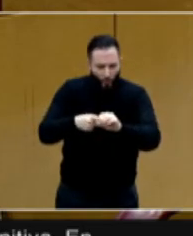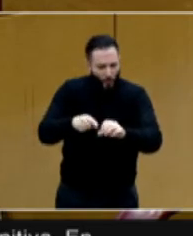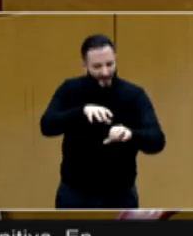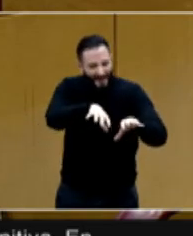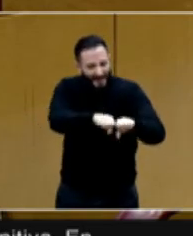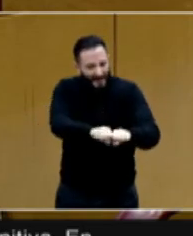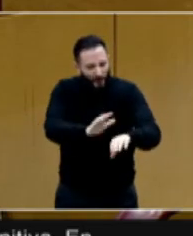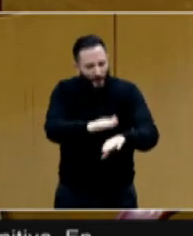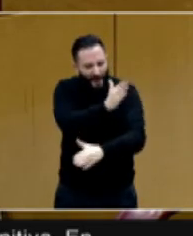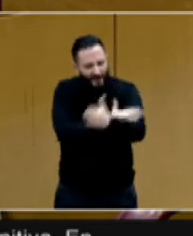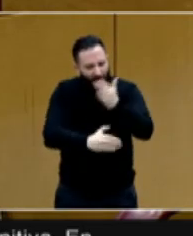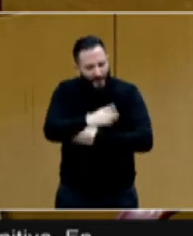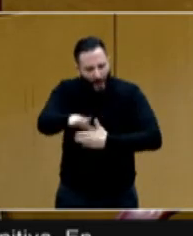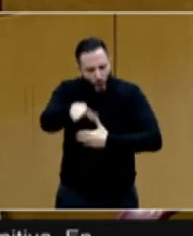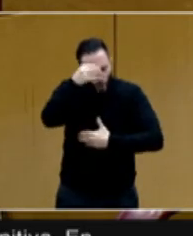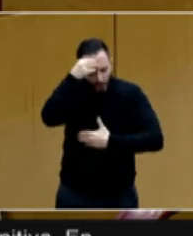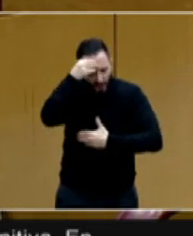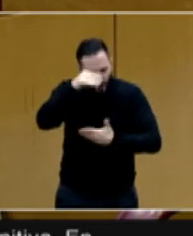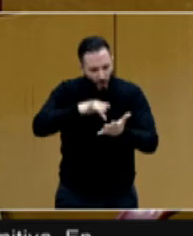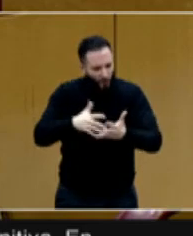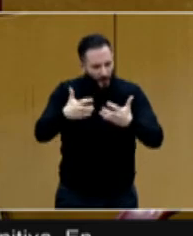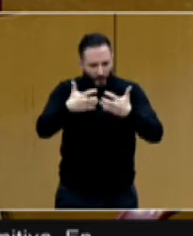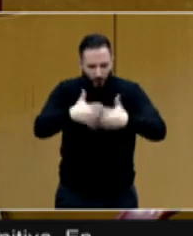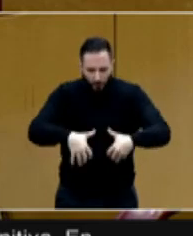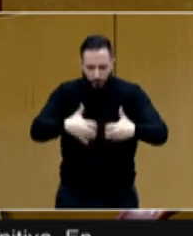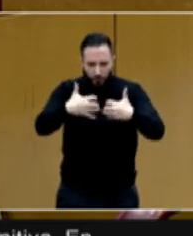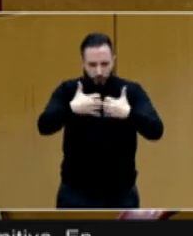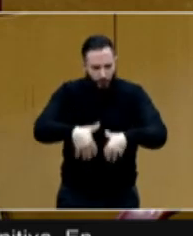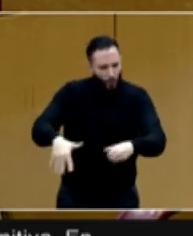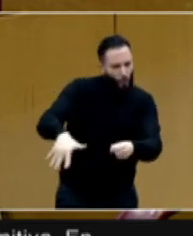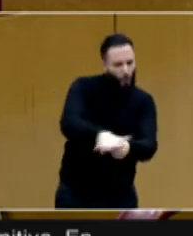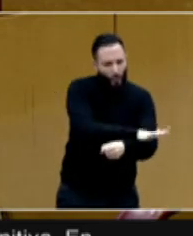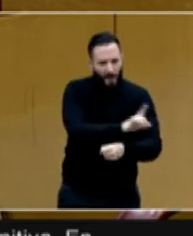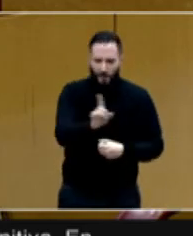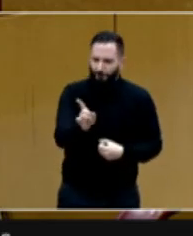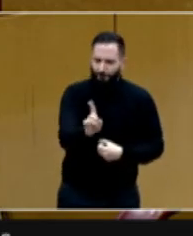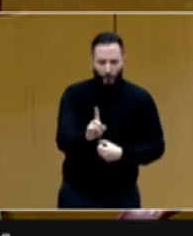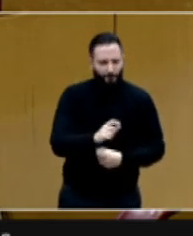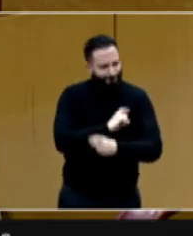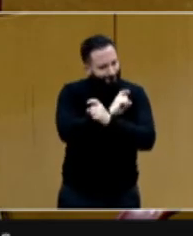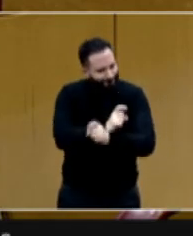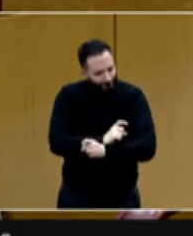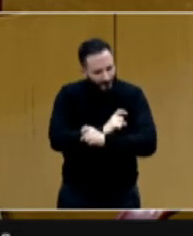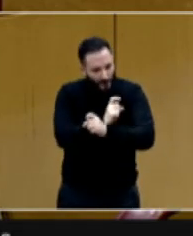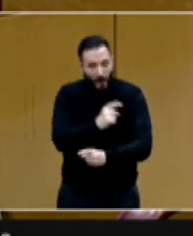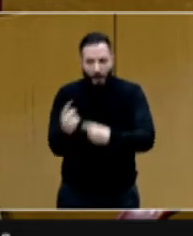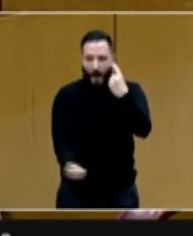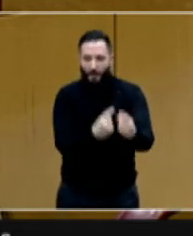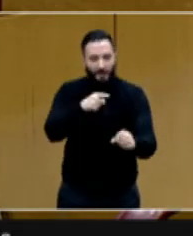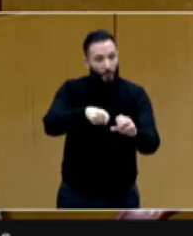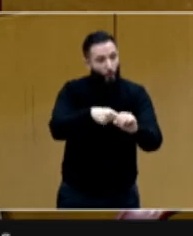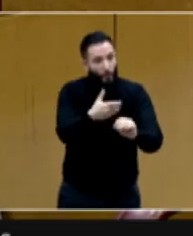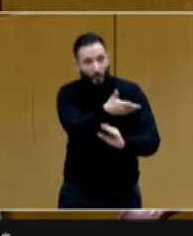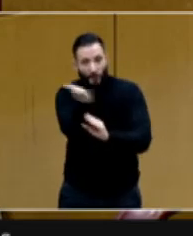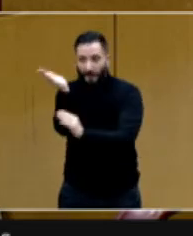discapacidad cognitiva sistemáticamente se están dejando de cubrir pero no solo eso sino que acrecen los cupos del resto de la